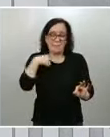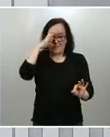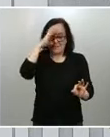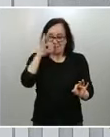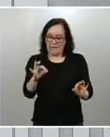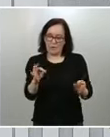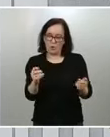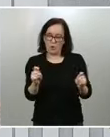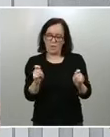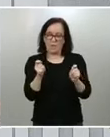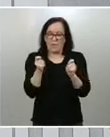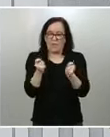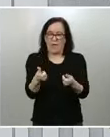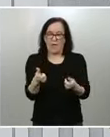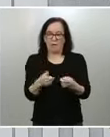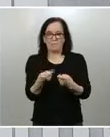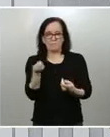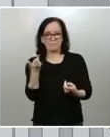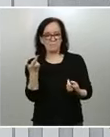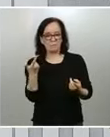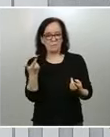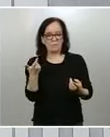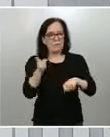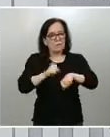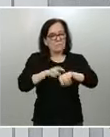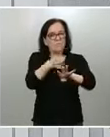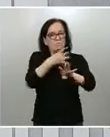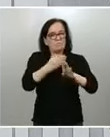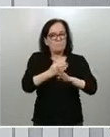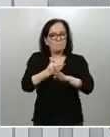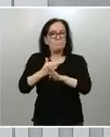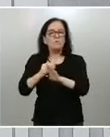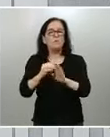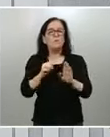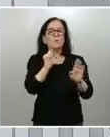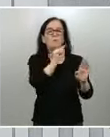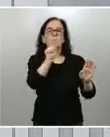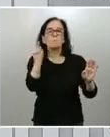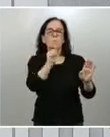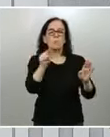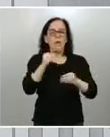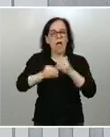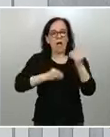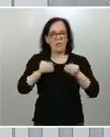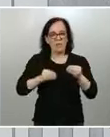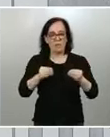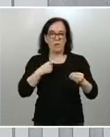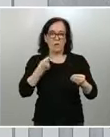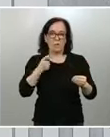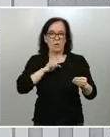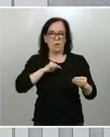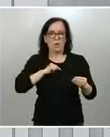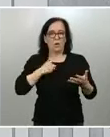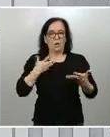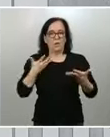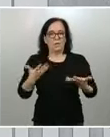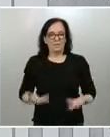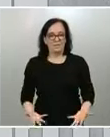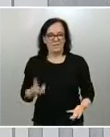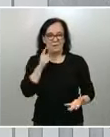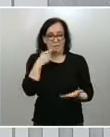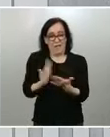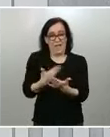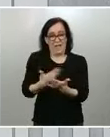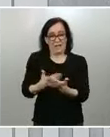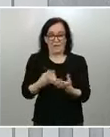los espacios orán insuficientes para poder ejercer estas medidas de alivio con garantías pero si hiciera falta algún